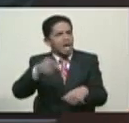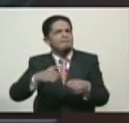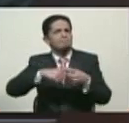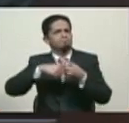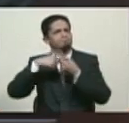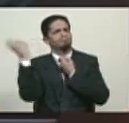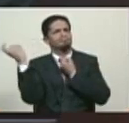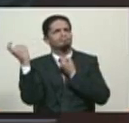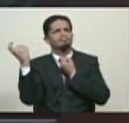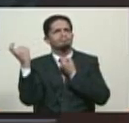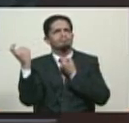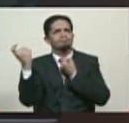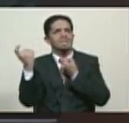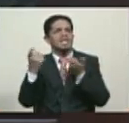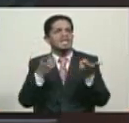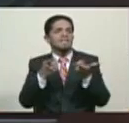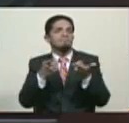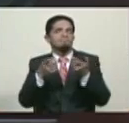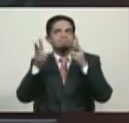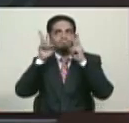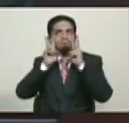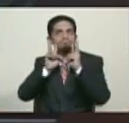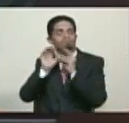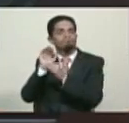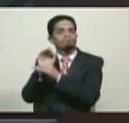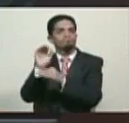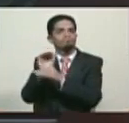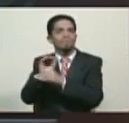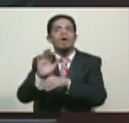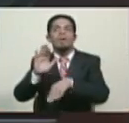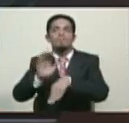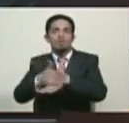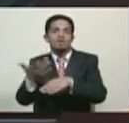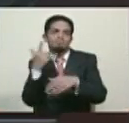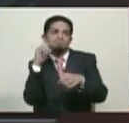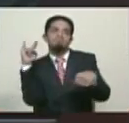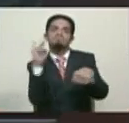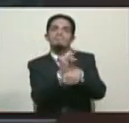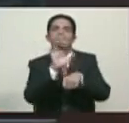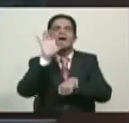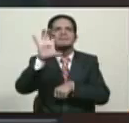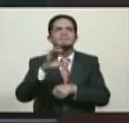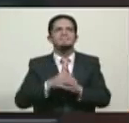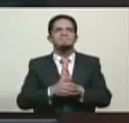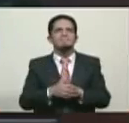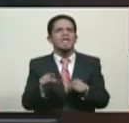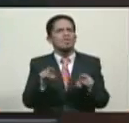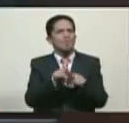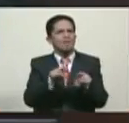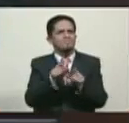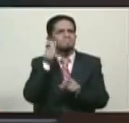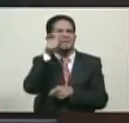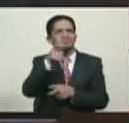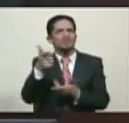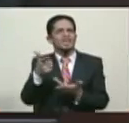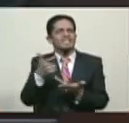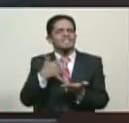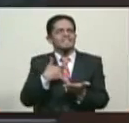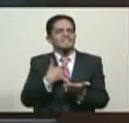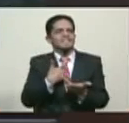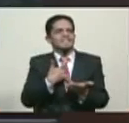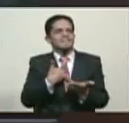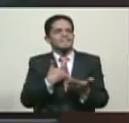al menos no perder su dignidad traicionando a un país, y no como aquellos que venden su conciencia a una